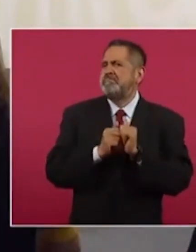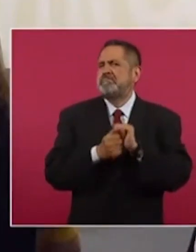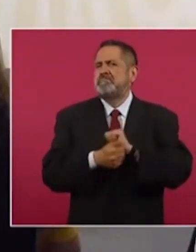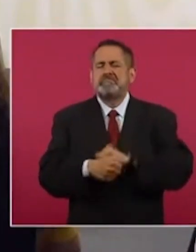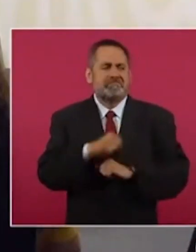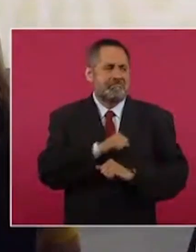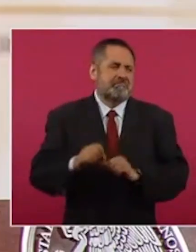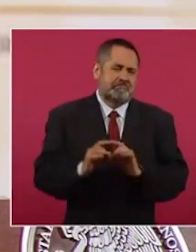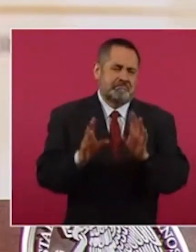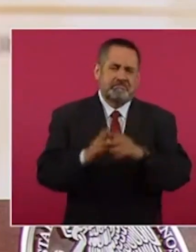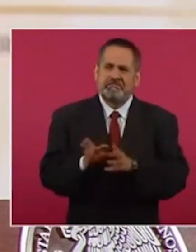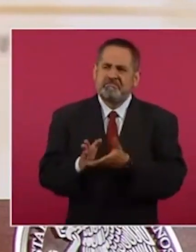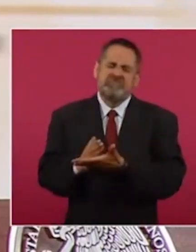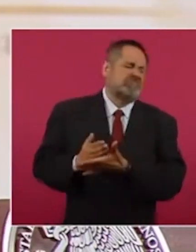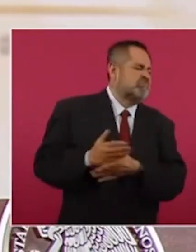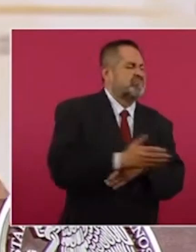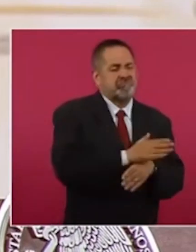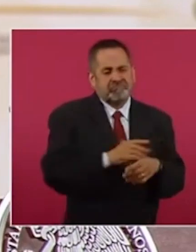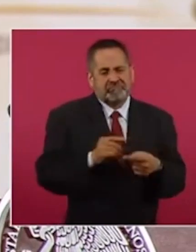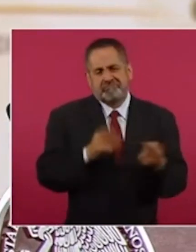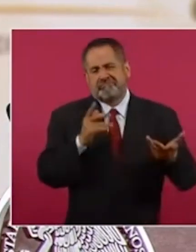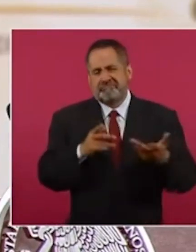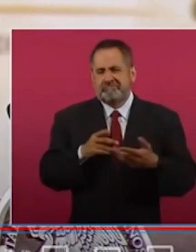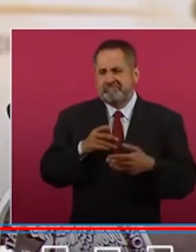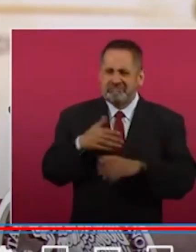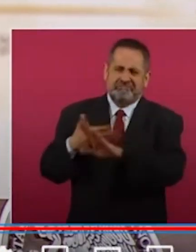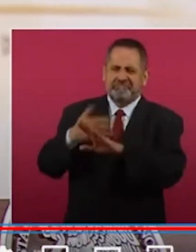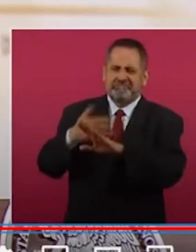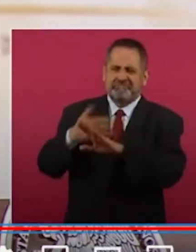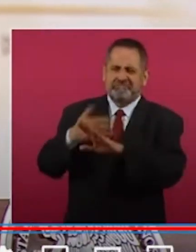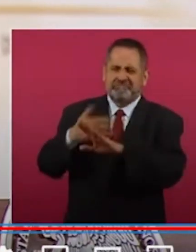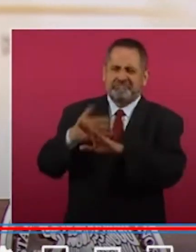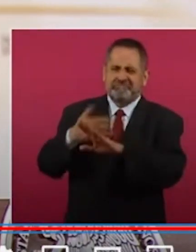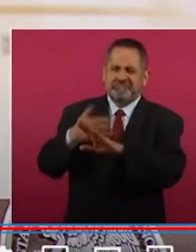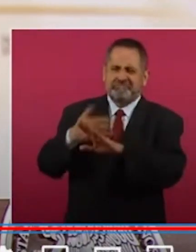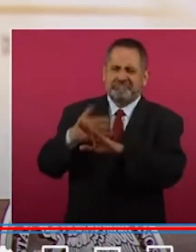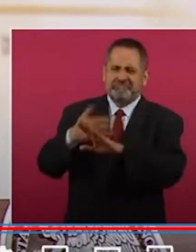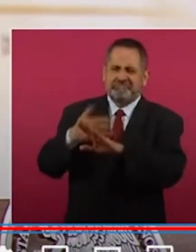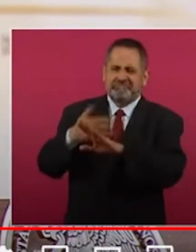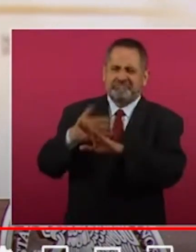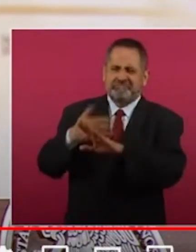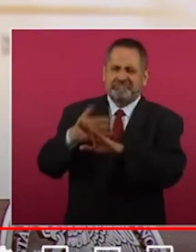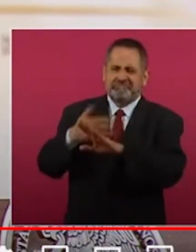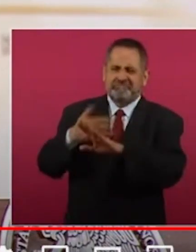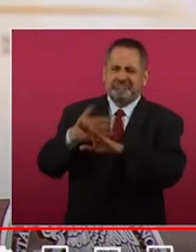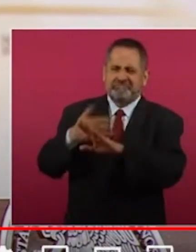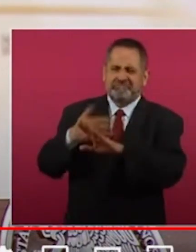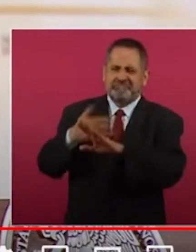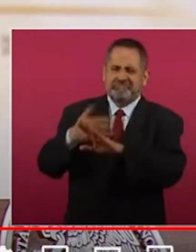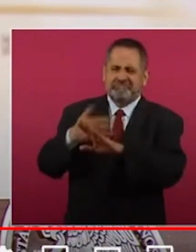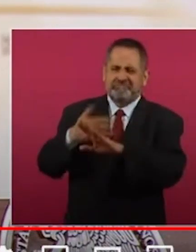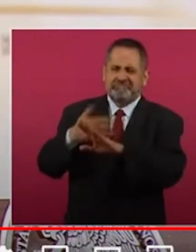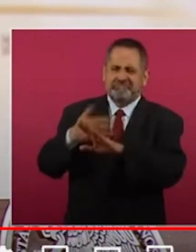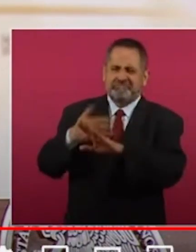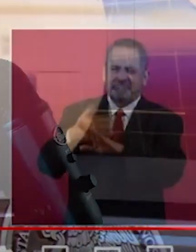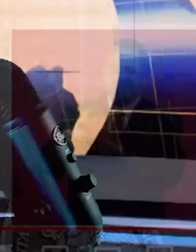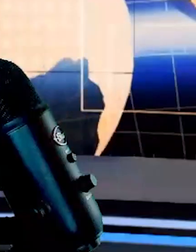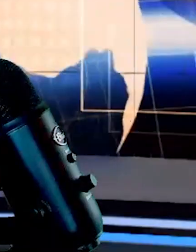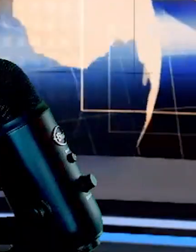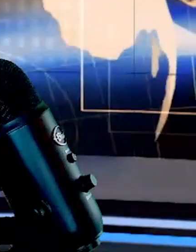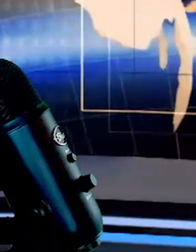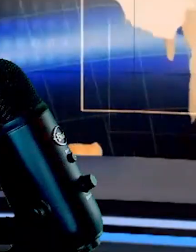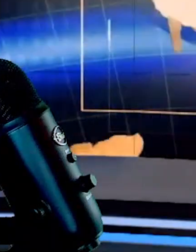llegan a muchos a tomar el camino de las conductas antisociales pues ahí está esta explicación que dio el presidente lópez